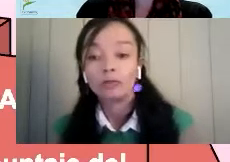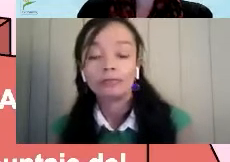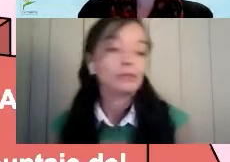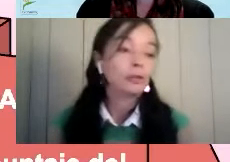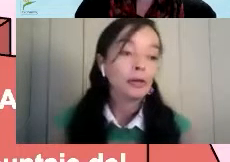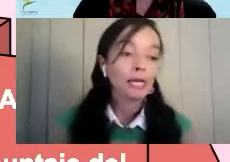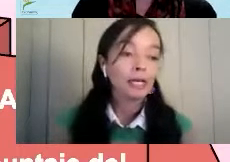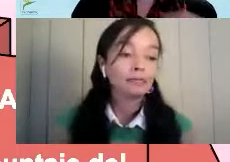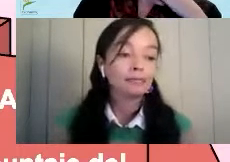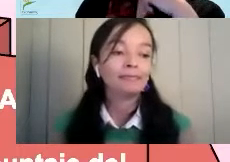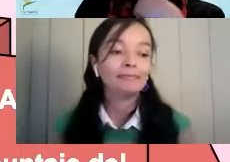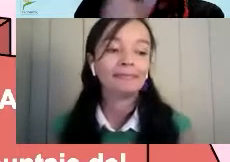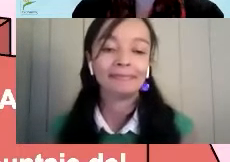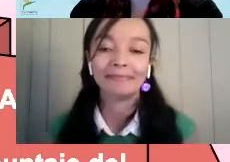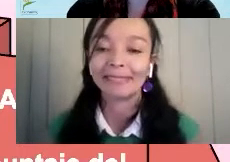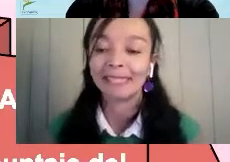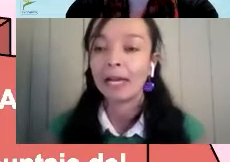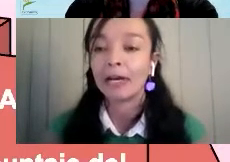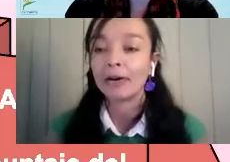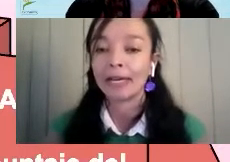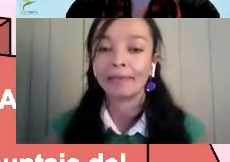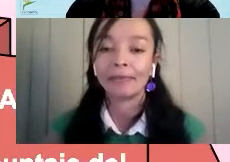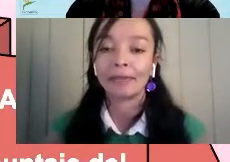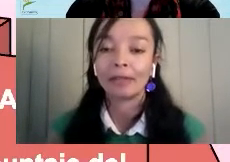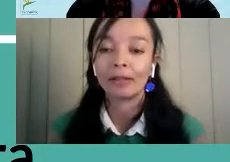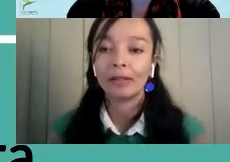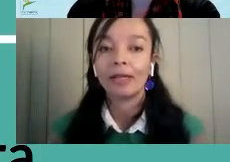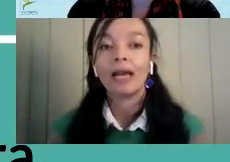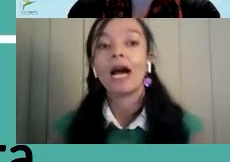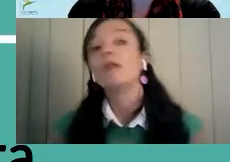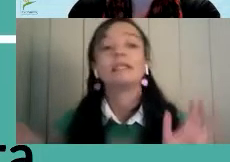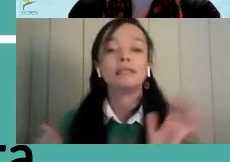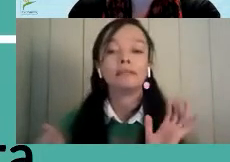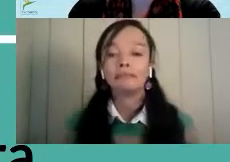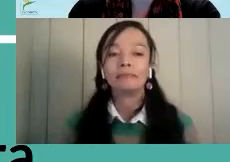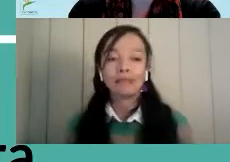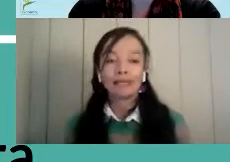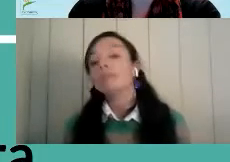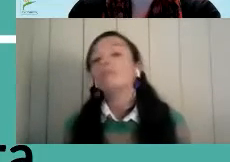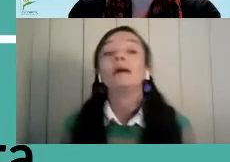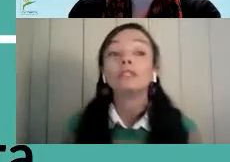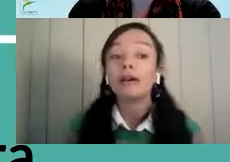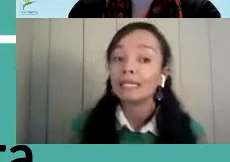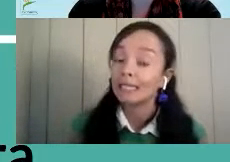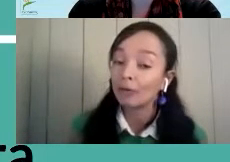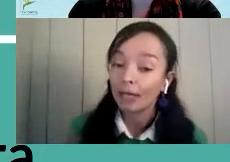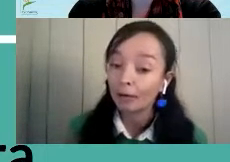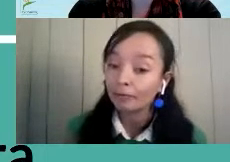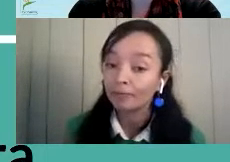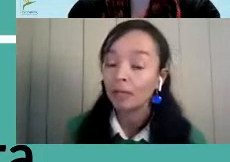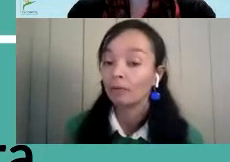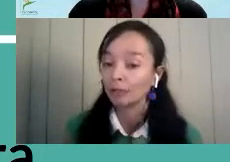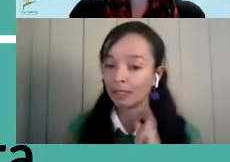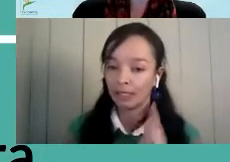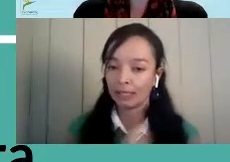¿No? ¿Todavía no? Ok. Ahora sí. Vamos a ver este video